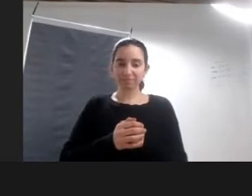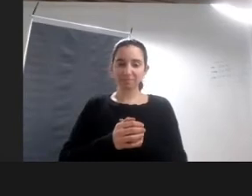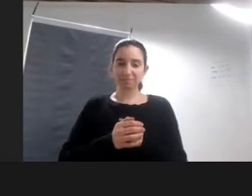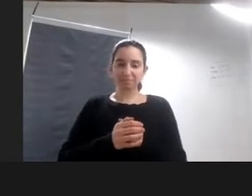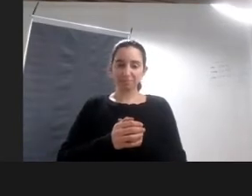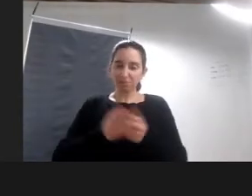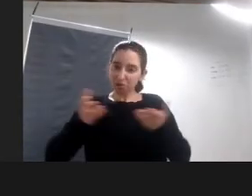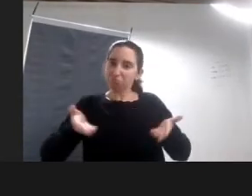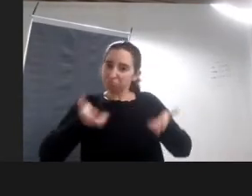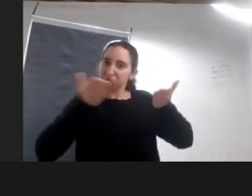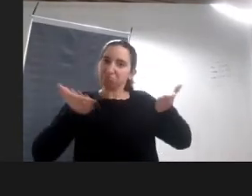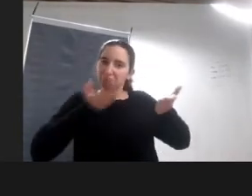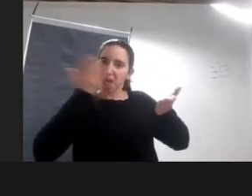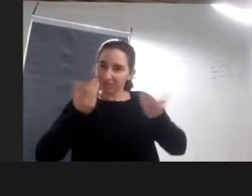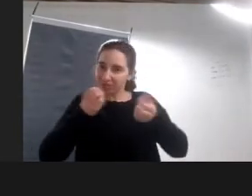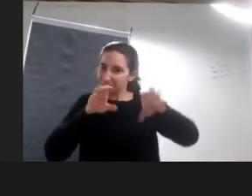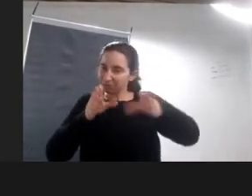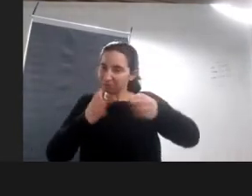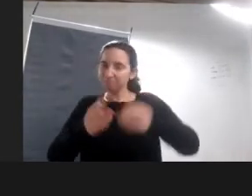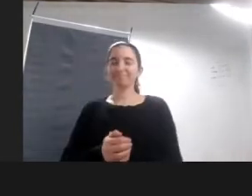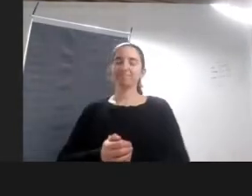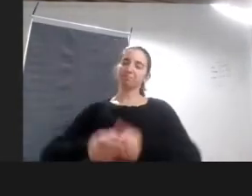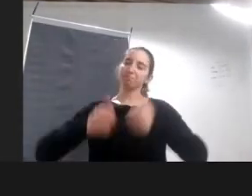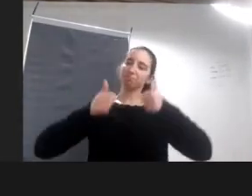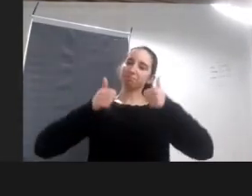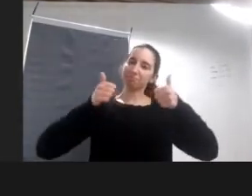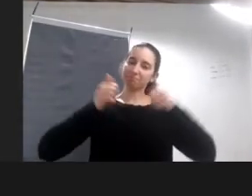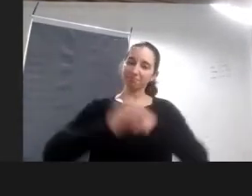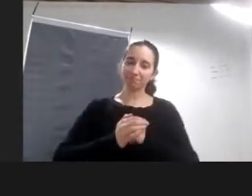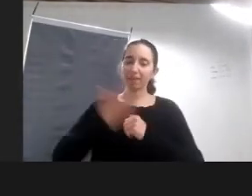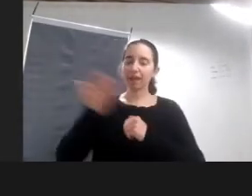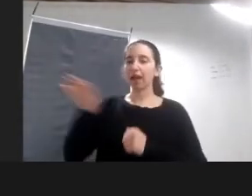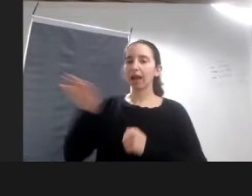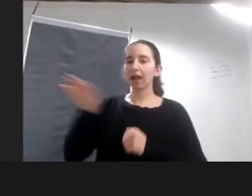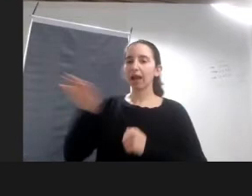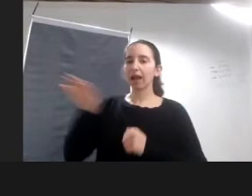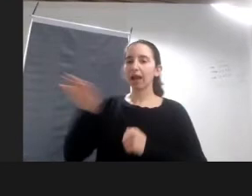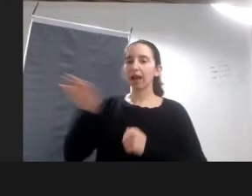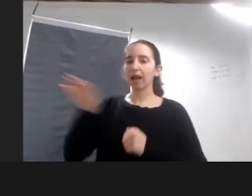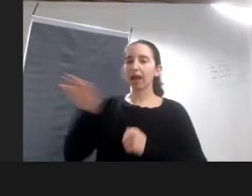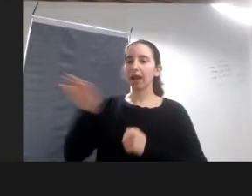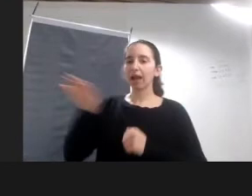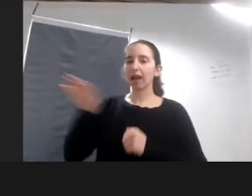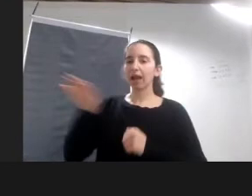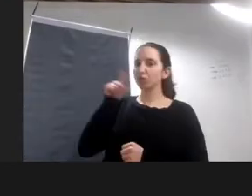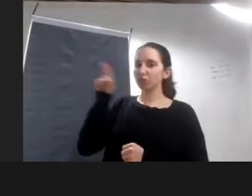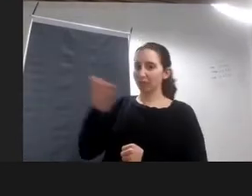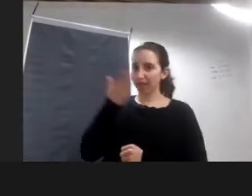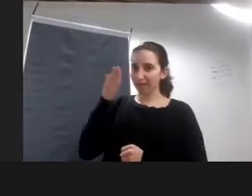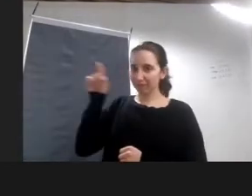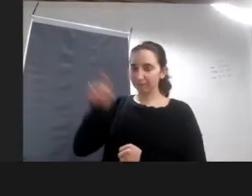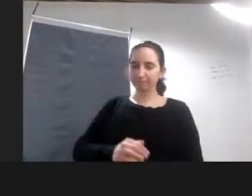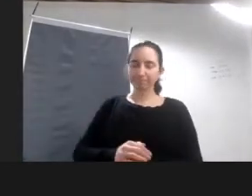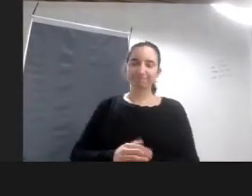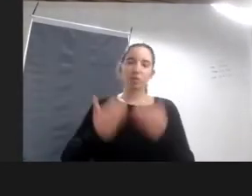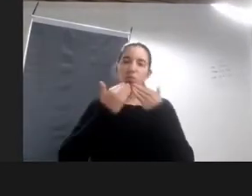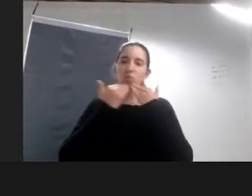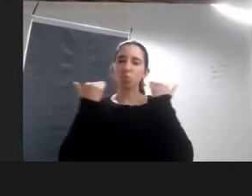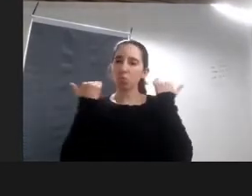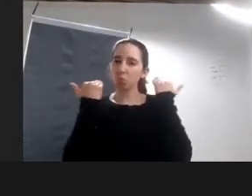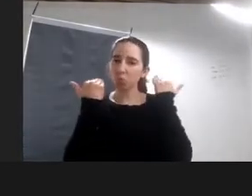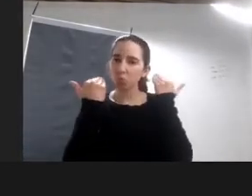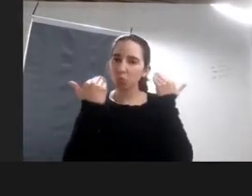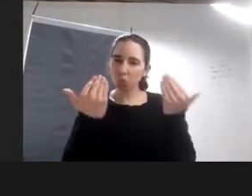Sí, adelante. Sí, Charlie. Sí. Bueno, perfecto. Entonces, ante todo quiero agradecer la oportunidad que me